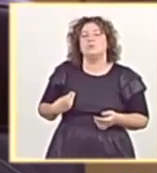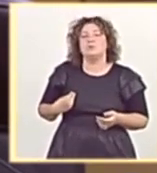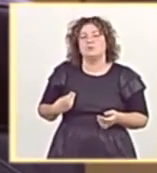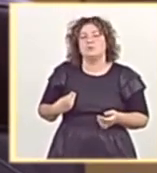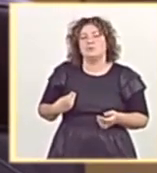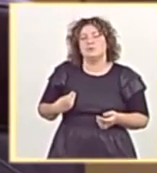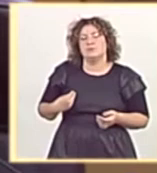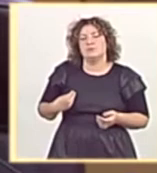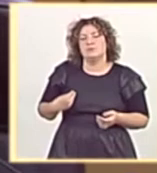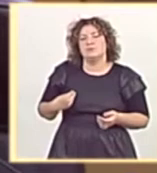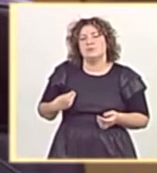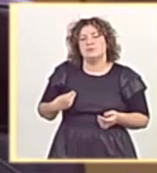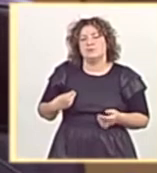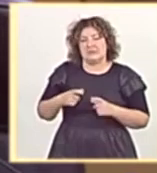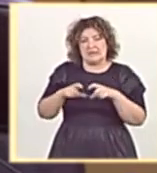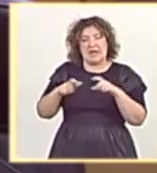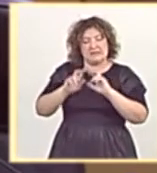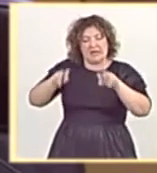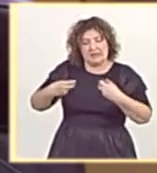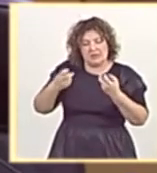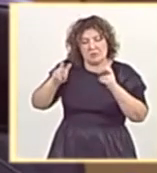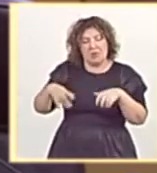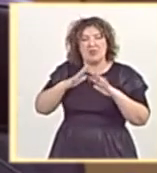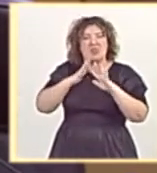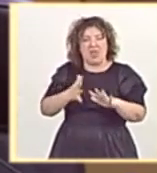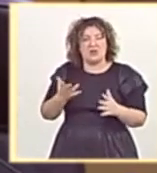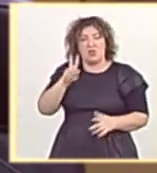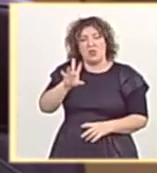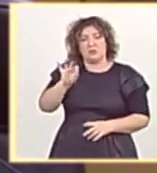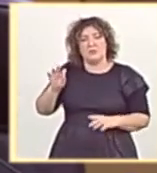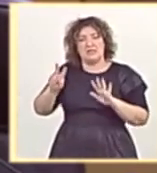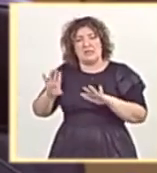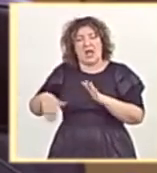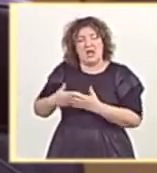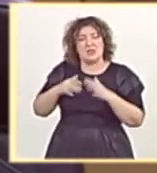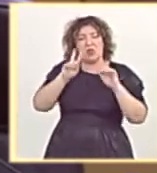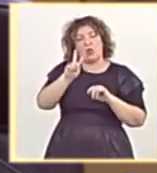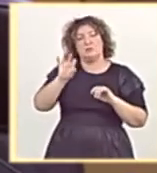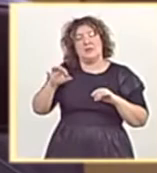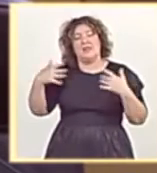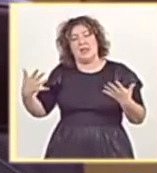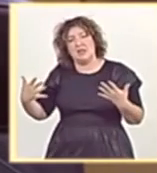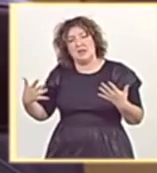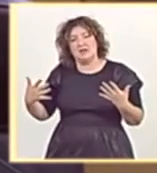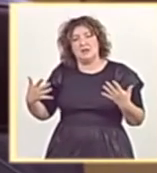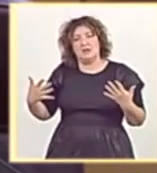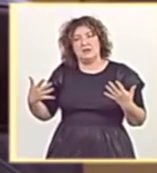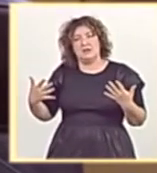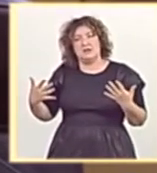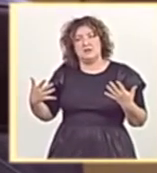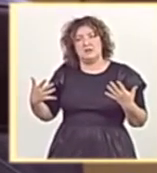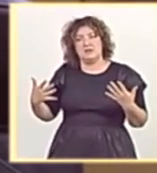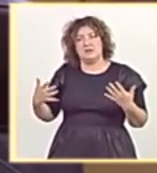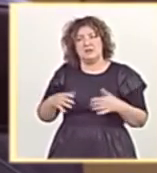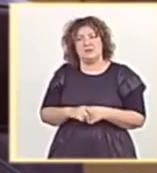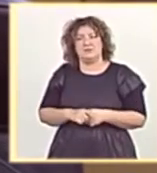esta persona sí pudo ver renovada su tarjeta durante 10 años, desde el 2007 al 2010, y no entro en la barbaridad de las observaciones